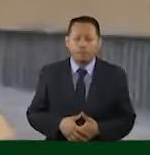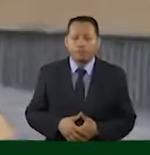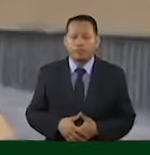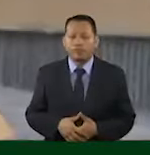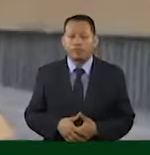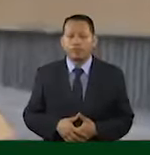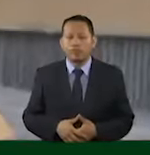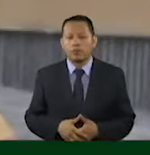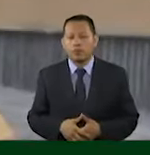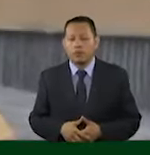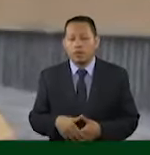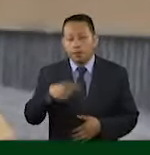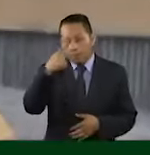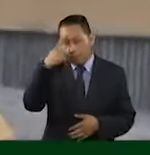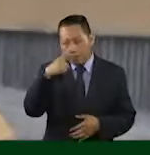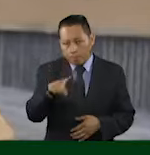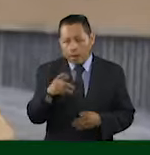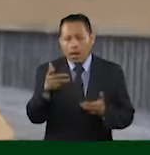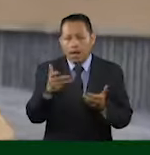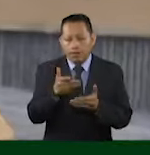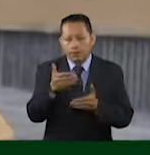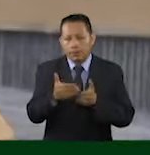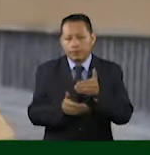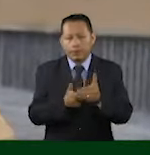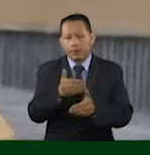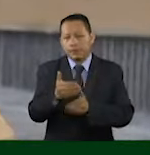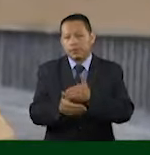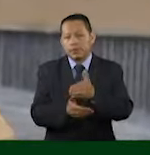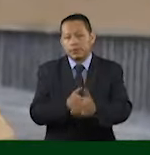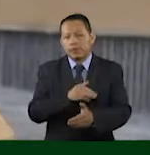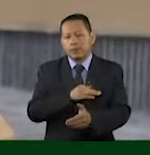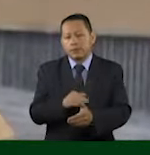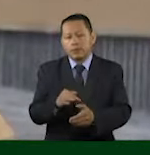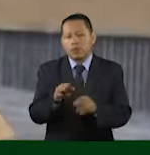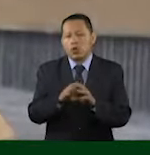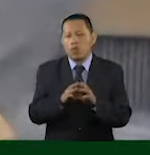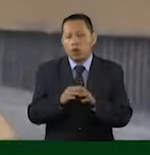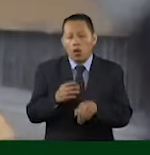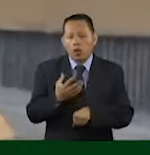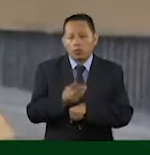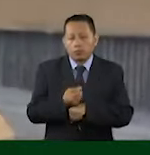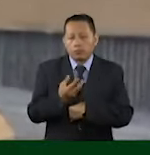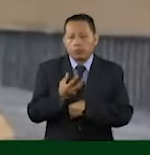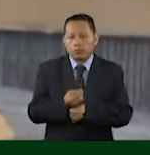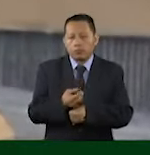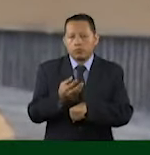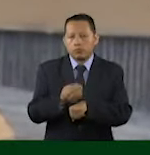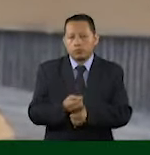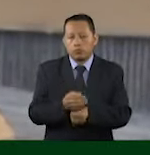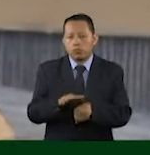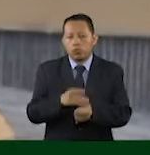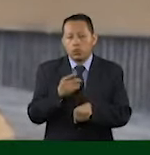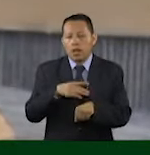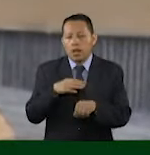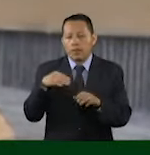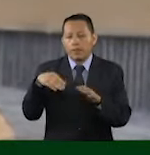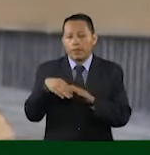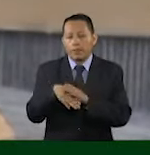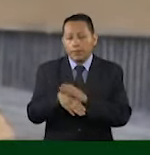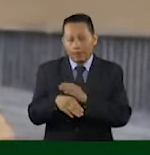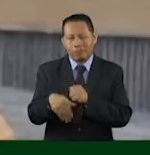políticamente para ir en una ruta en la que van tapando eh la de bacle que